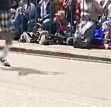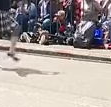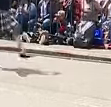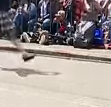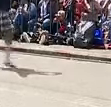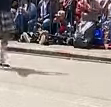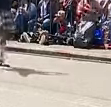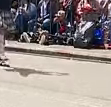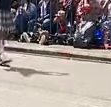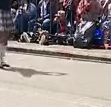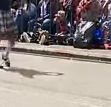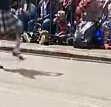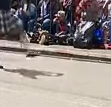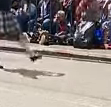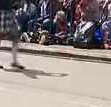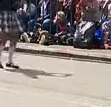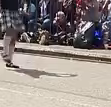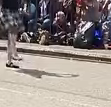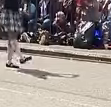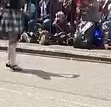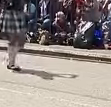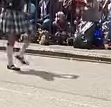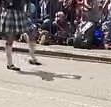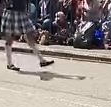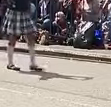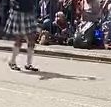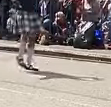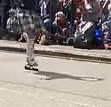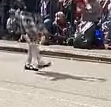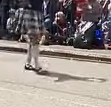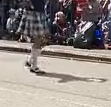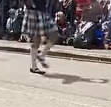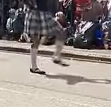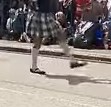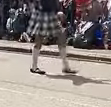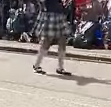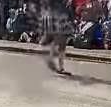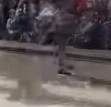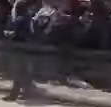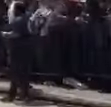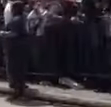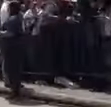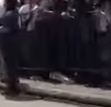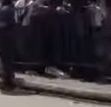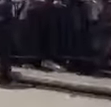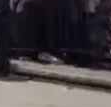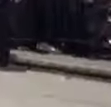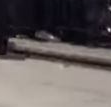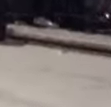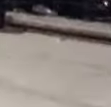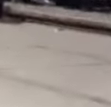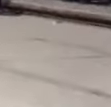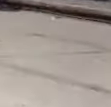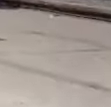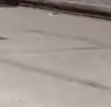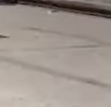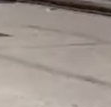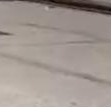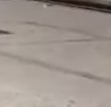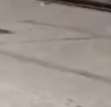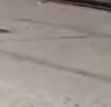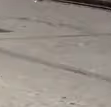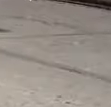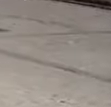Antonio Asturias. En 1973, el colegio fue integrado a la Orden Religiosa de las